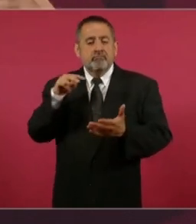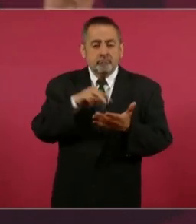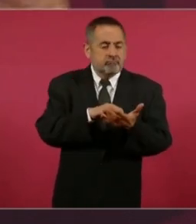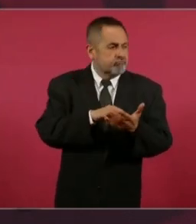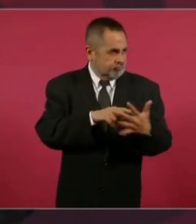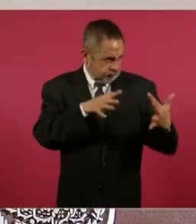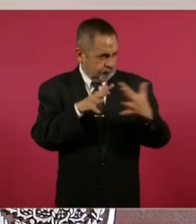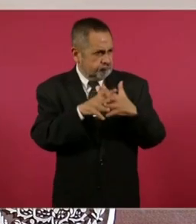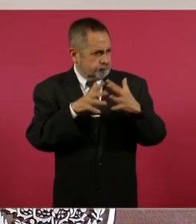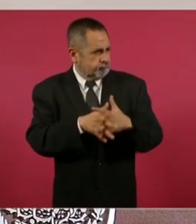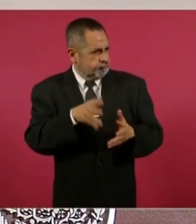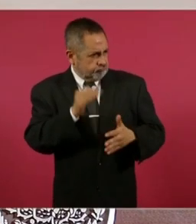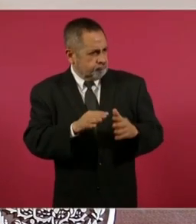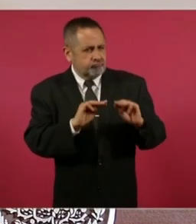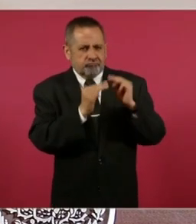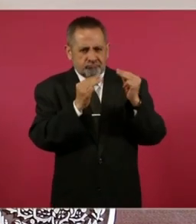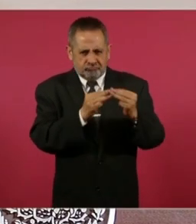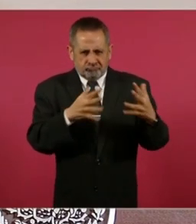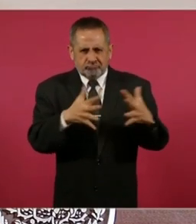elementos